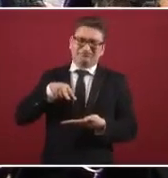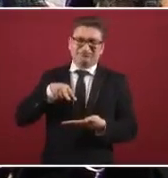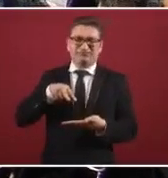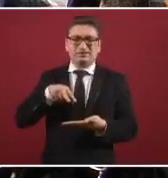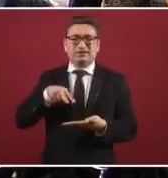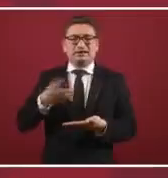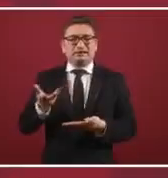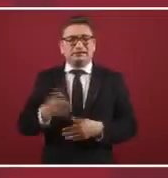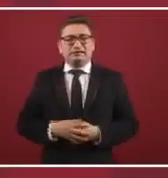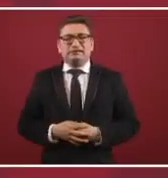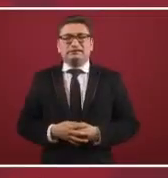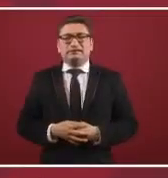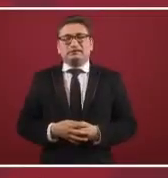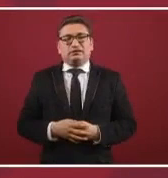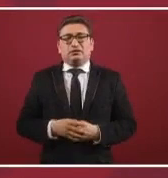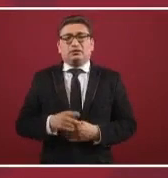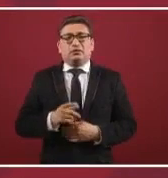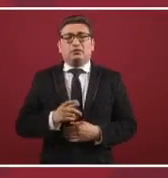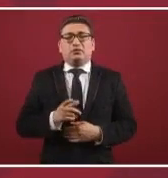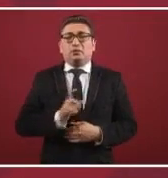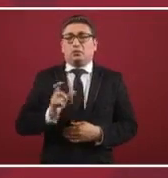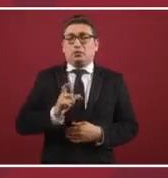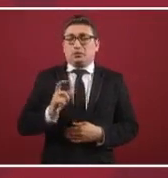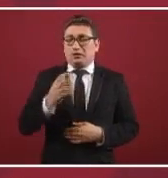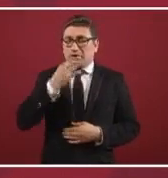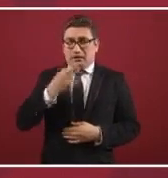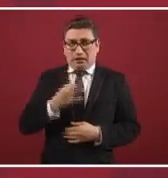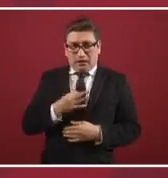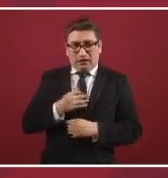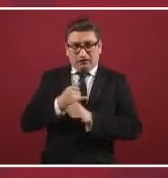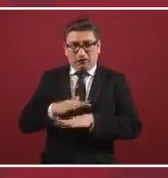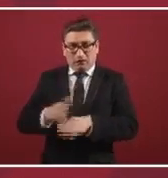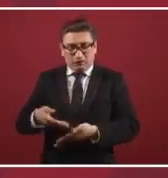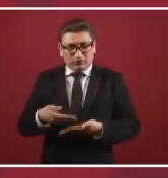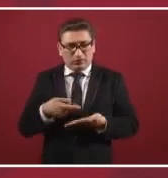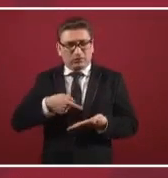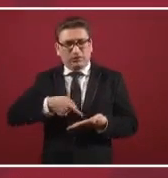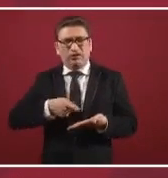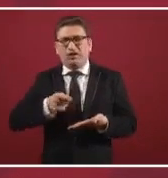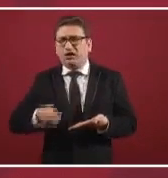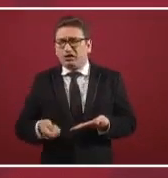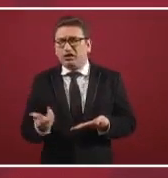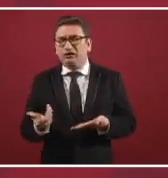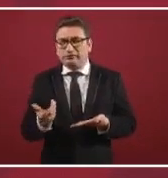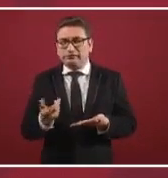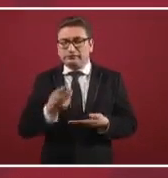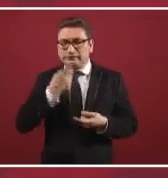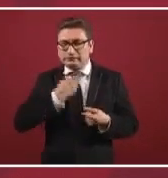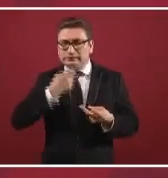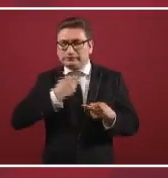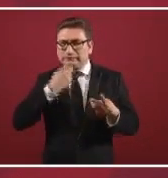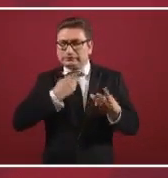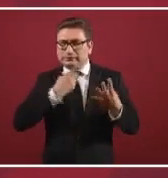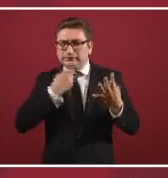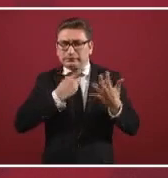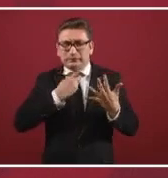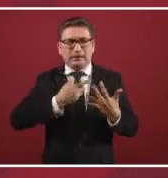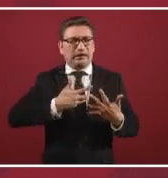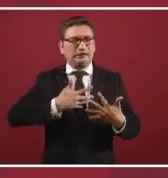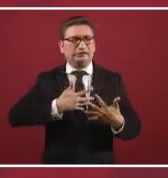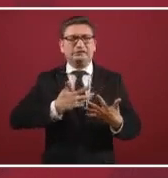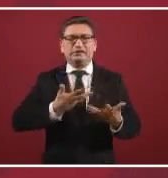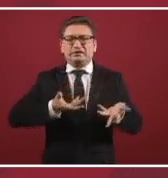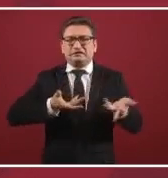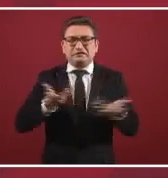cuando me entero, cuando me informan, cuando me reportan sobre hechos delictivos en el